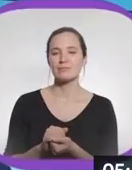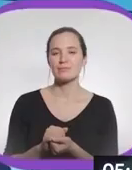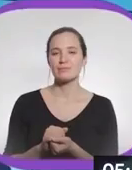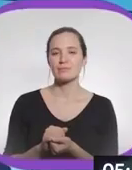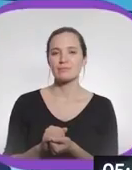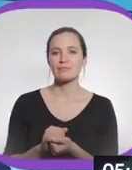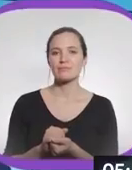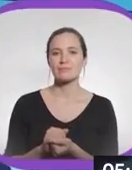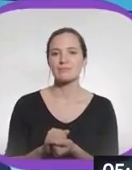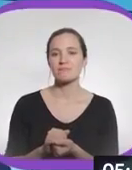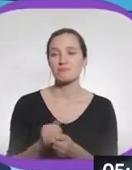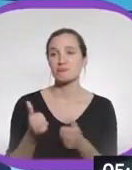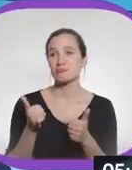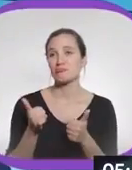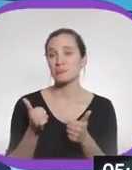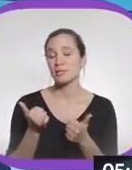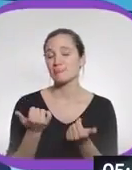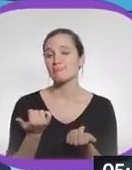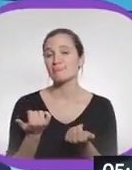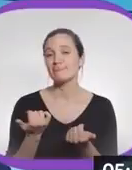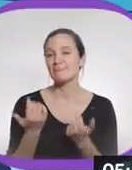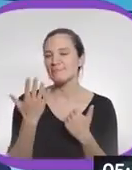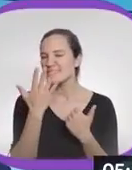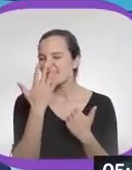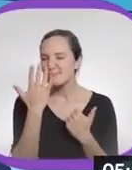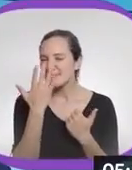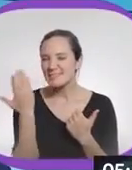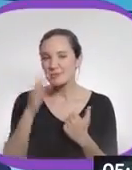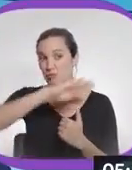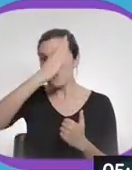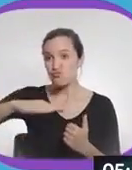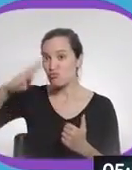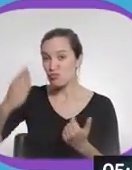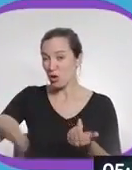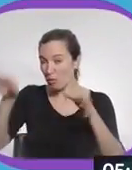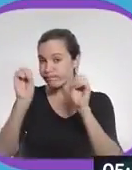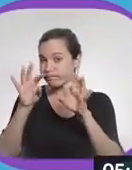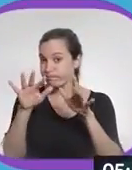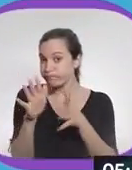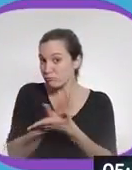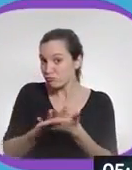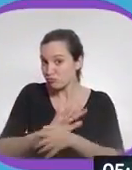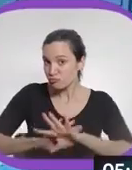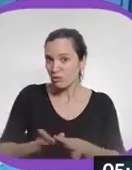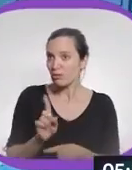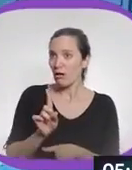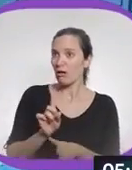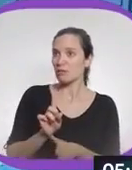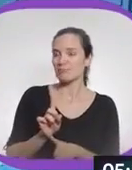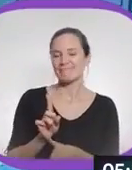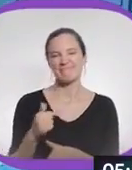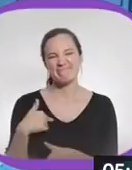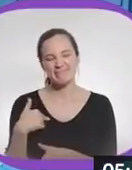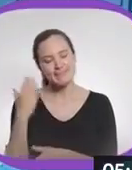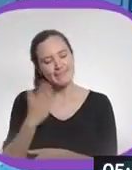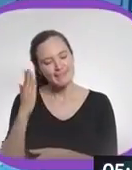Bien, supongo que eso resuelve el misterio de la montaña rusa embrujada. ¡Oh, no es así! No debí ser tan